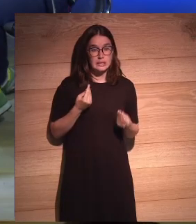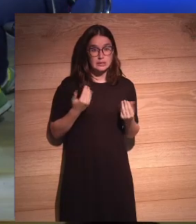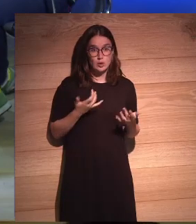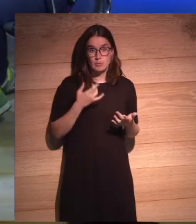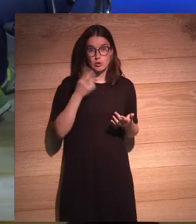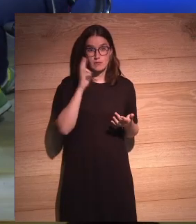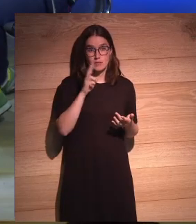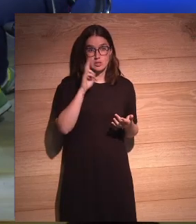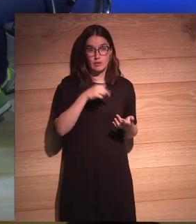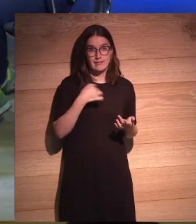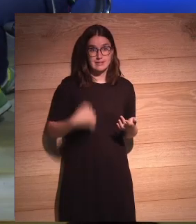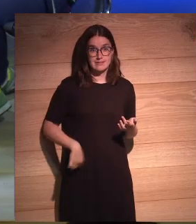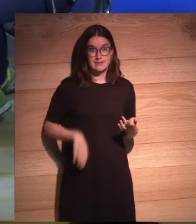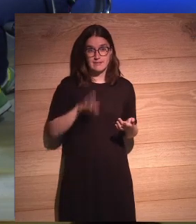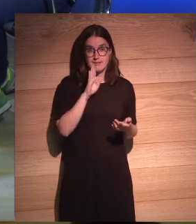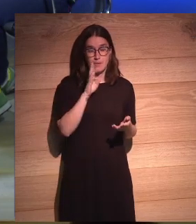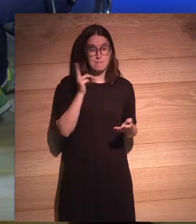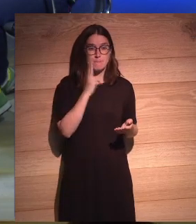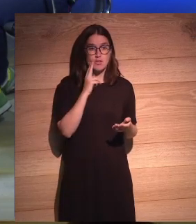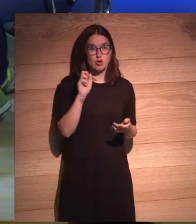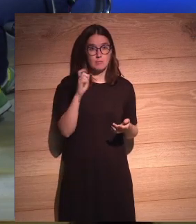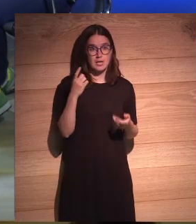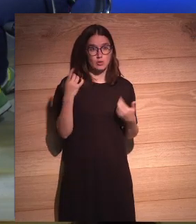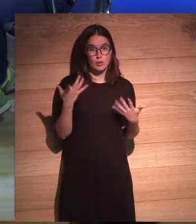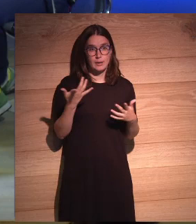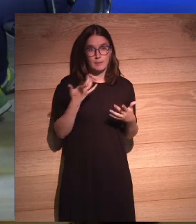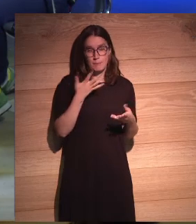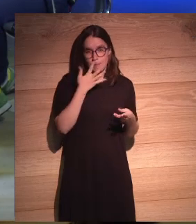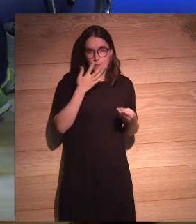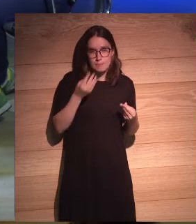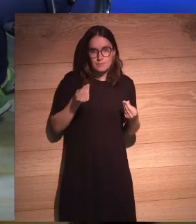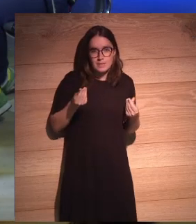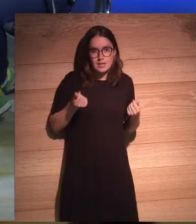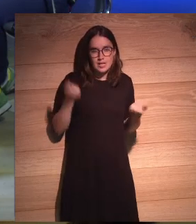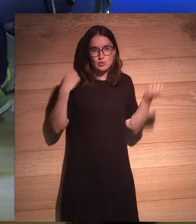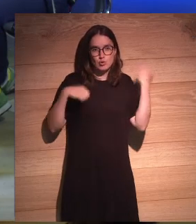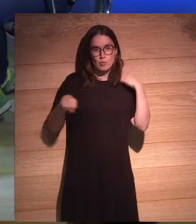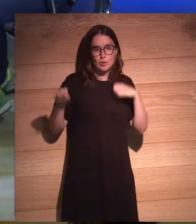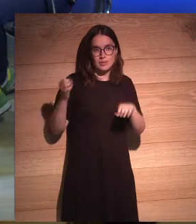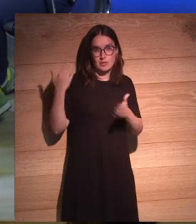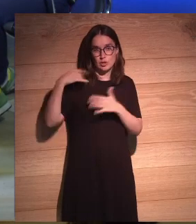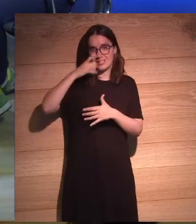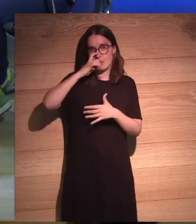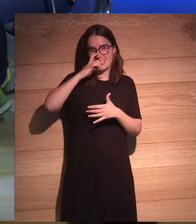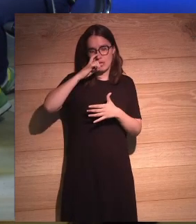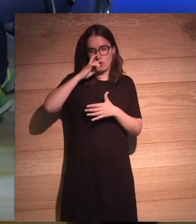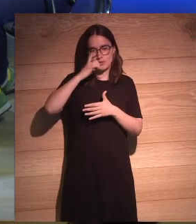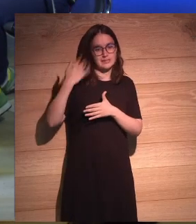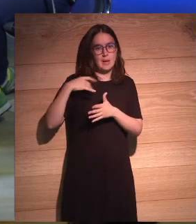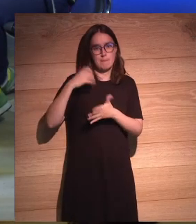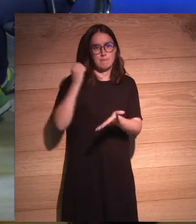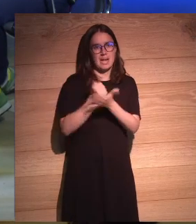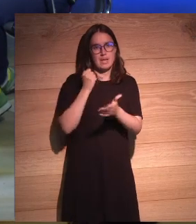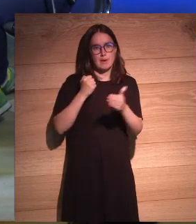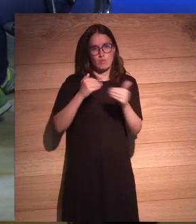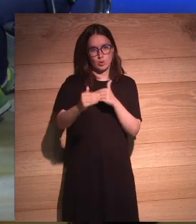Y lo que hemos visto de China, lo que más miedo da es el hecho de que parece que en tus comportamientos del pasado está todo tu futuro. Creo